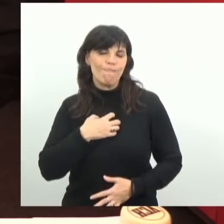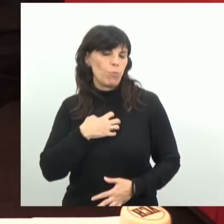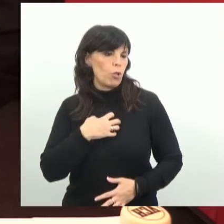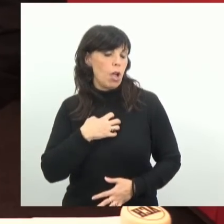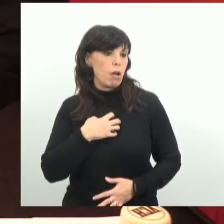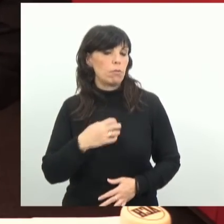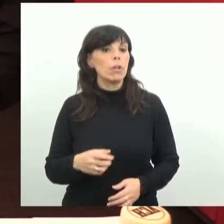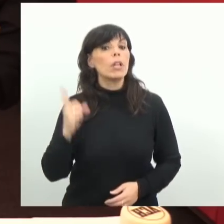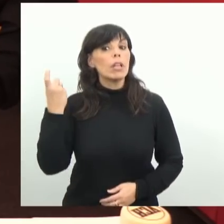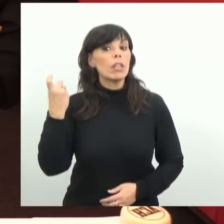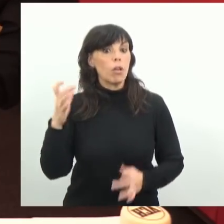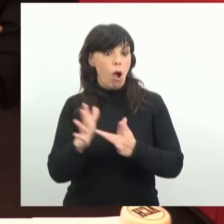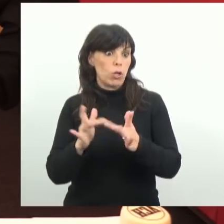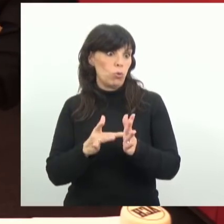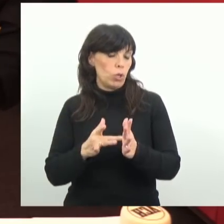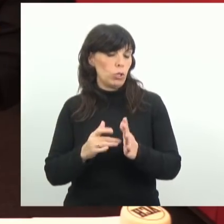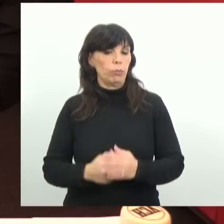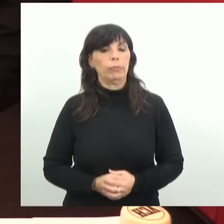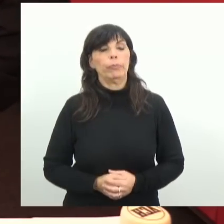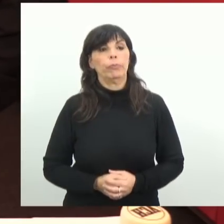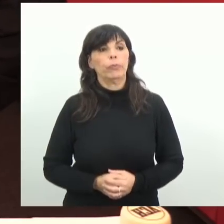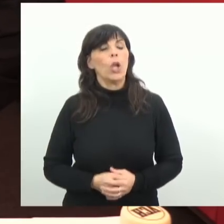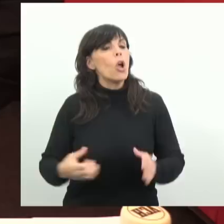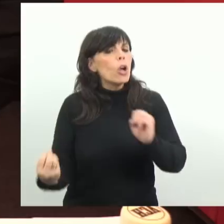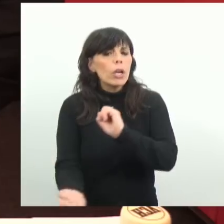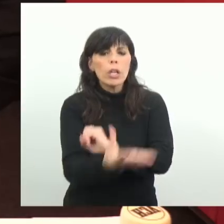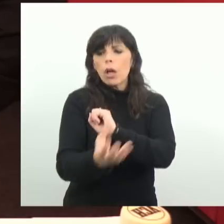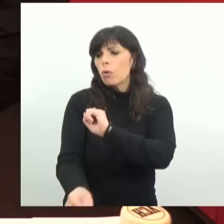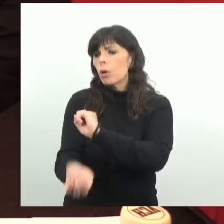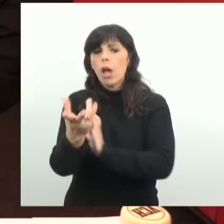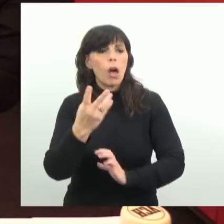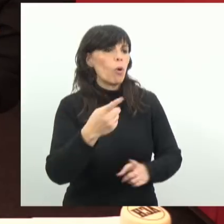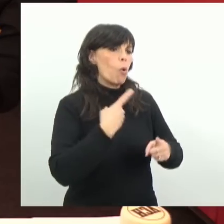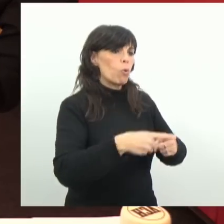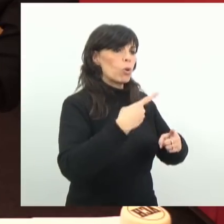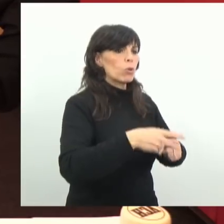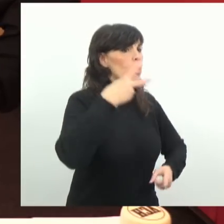Todo lo creado, lo visible e invisible,